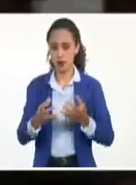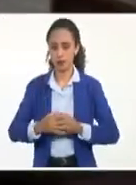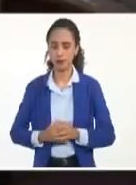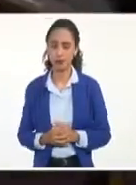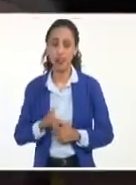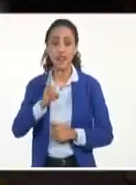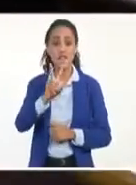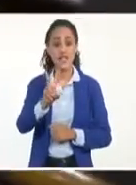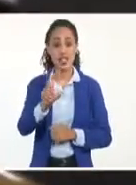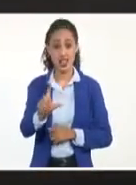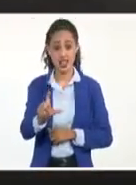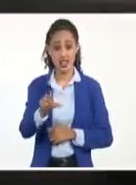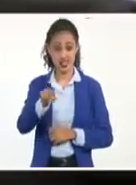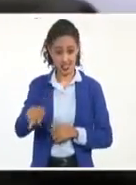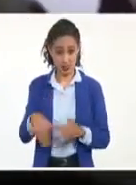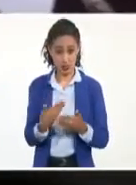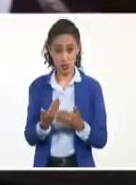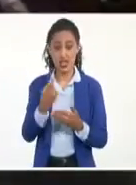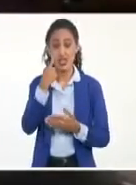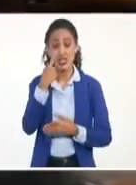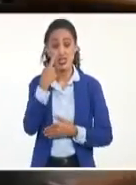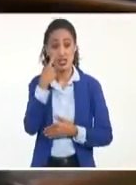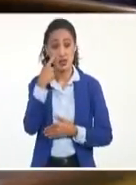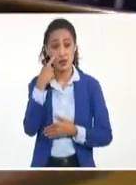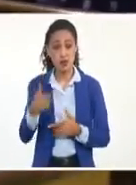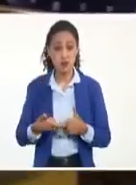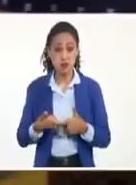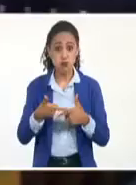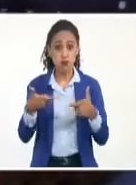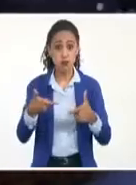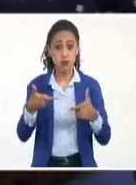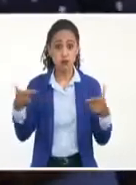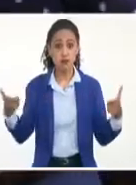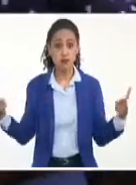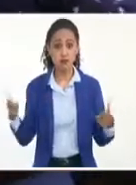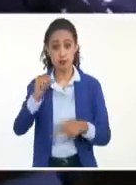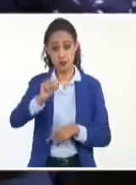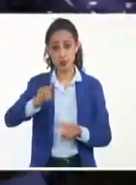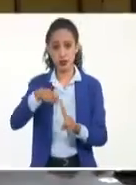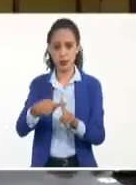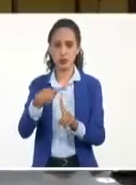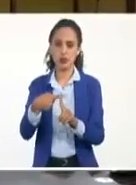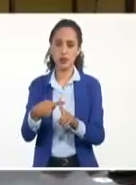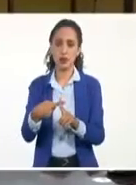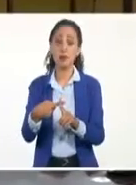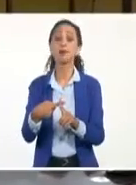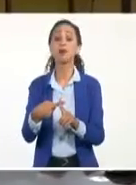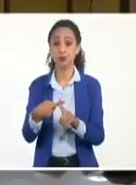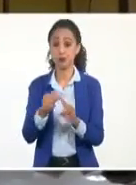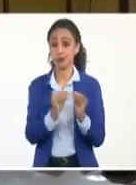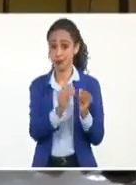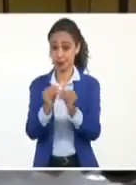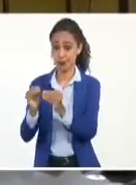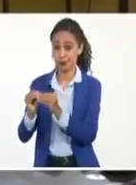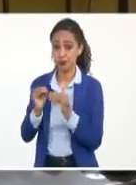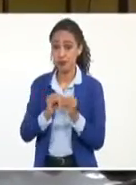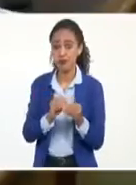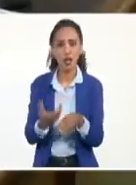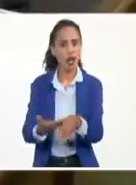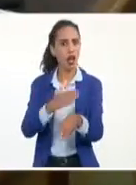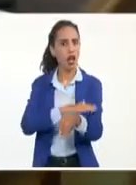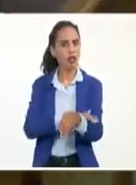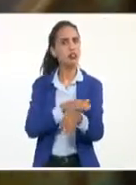Villa Clara experimenta por estos días un crecimiento sostenido de los contagios diarios y de los casos activos de COVID-19, después de mantener un